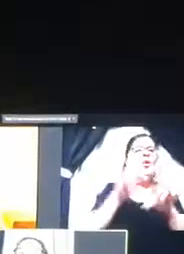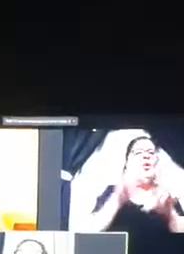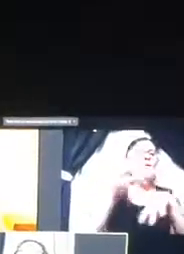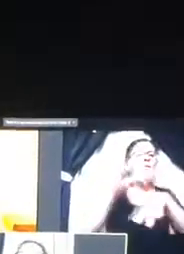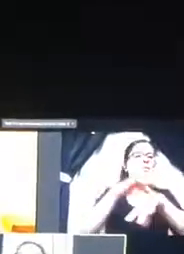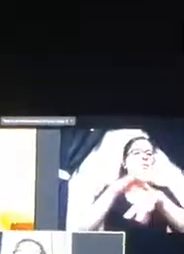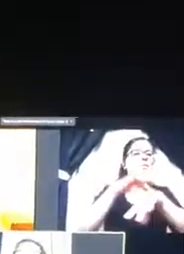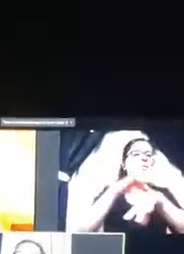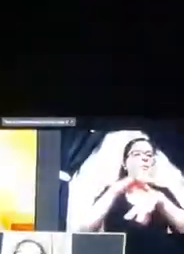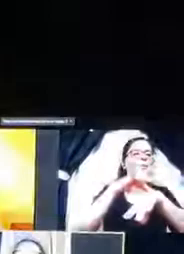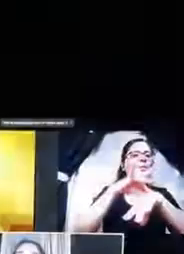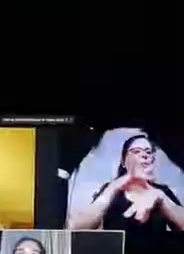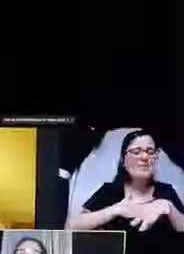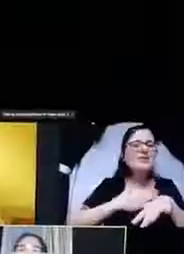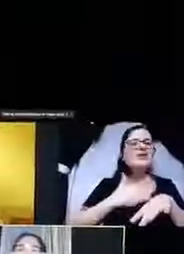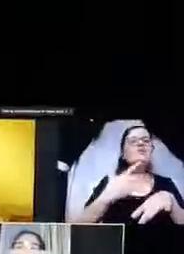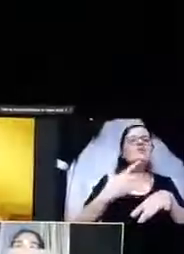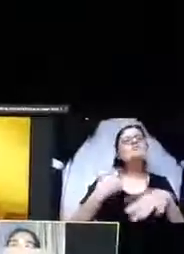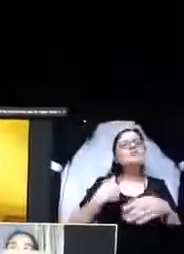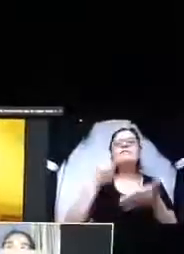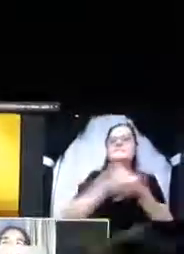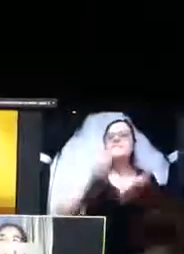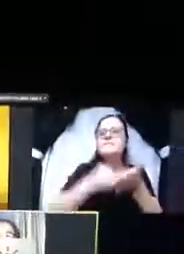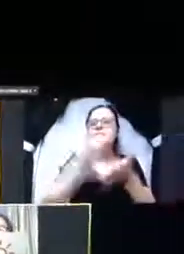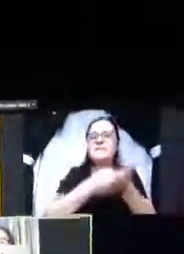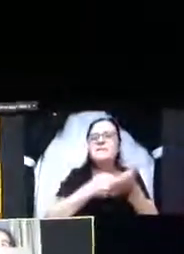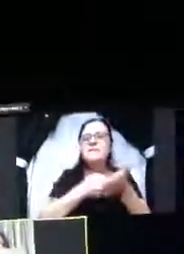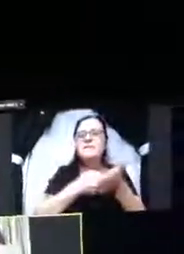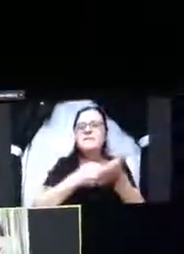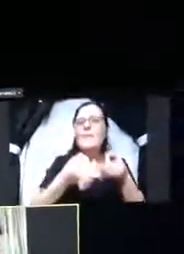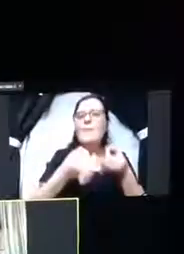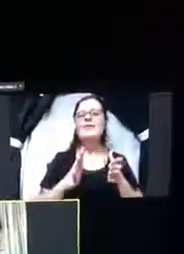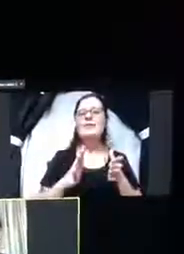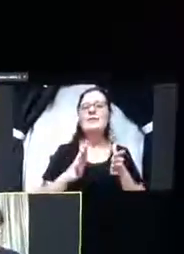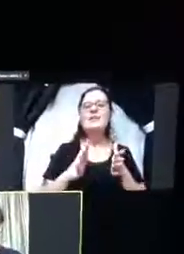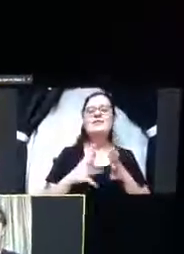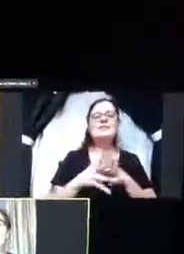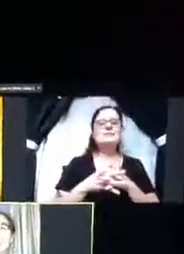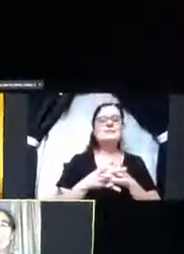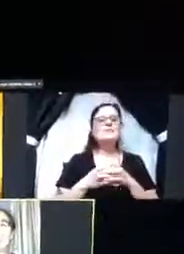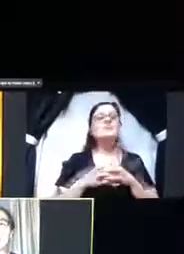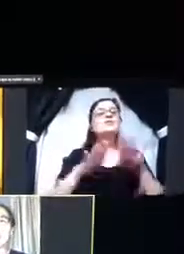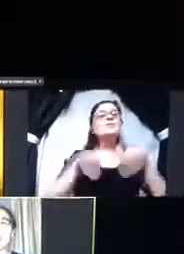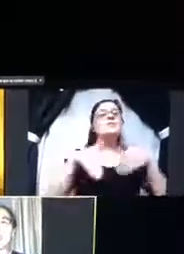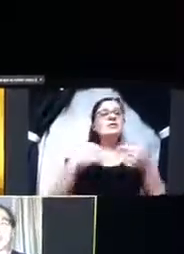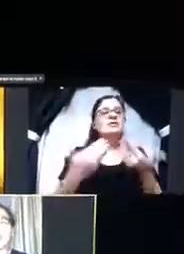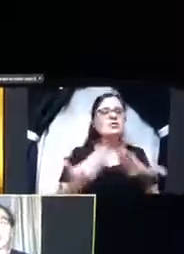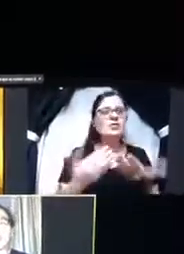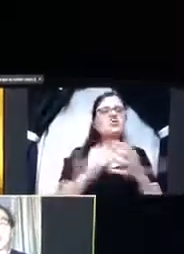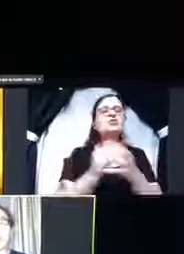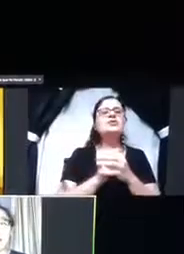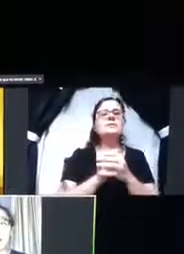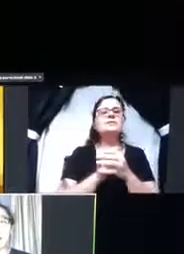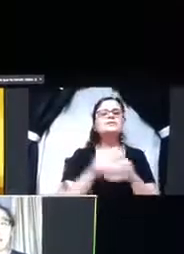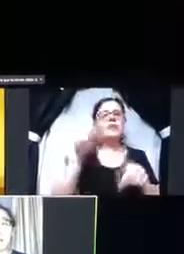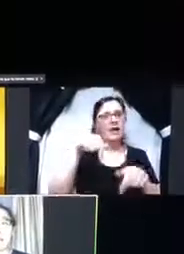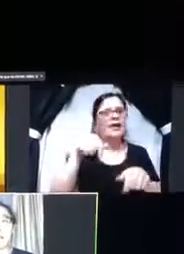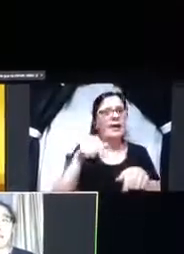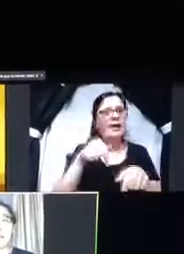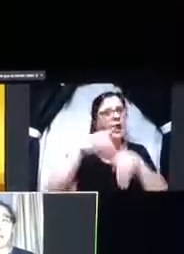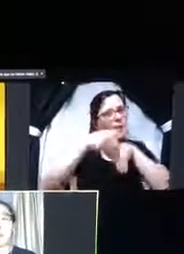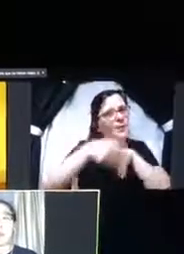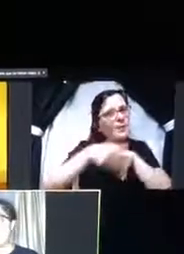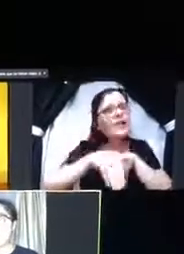conocen, yo soy muy insistente para que las cosas sigan saliendo. Entonces, bueno, es acá donde empiezo a